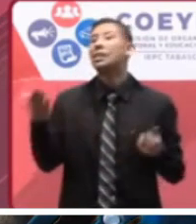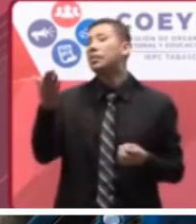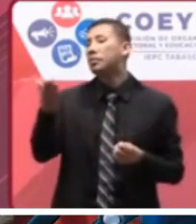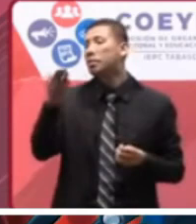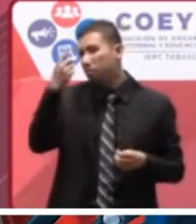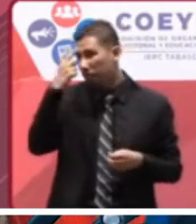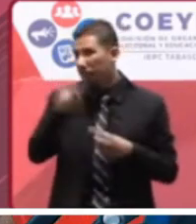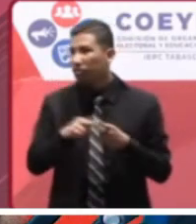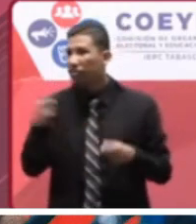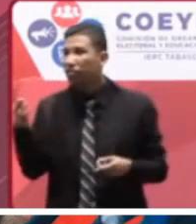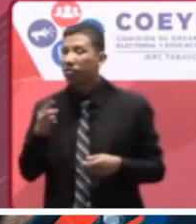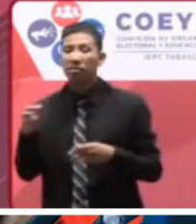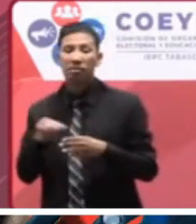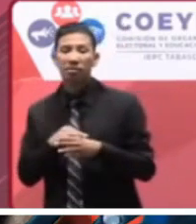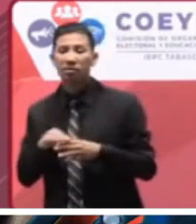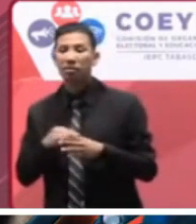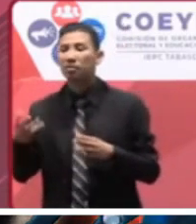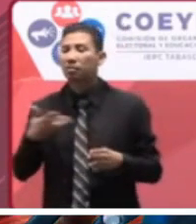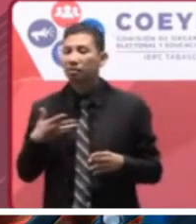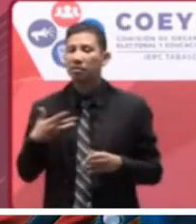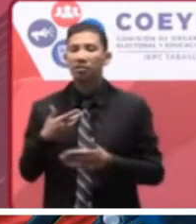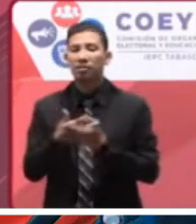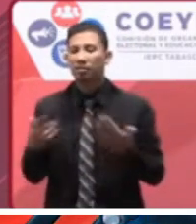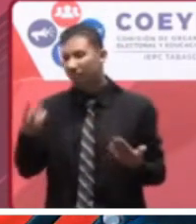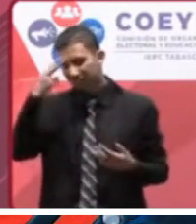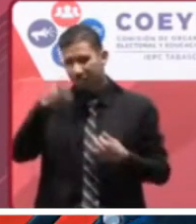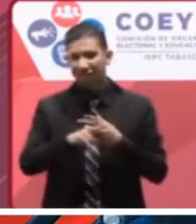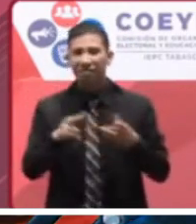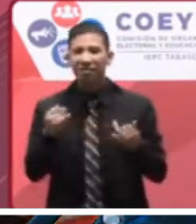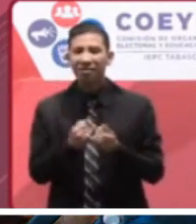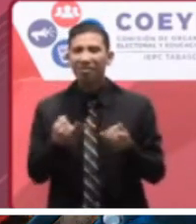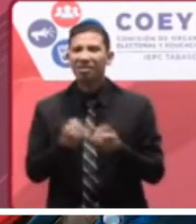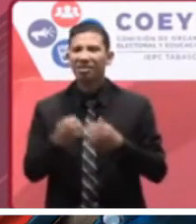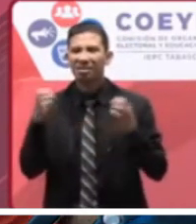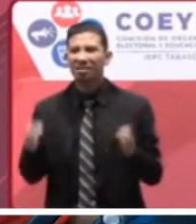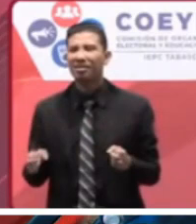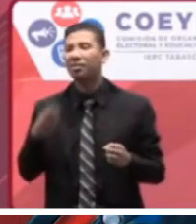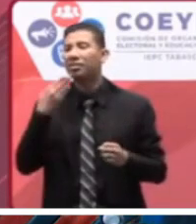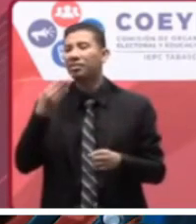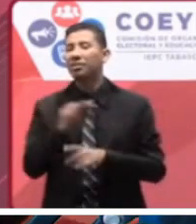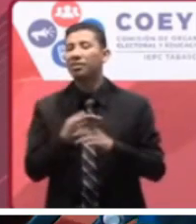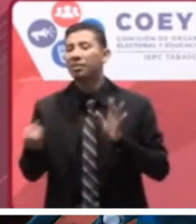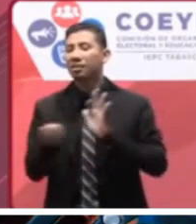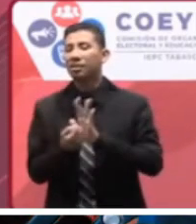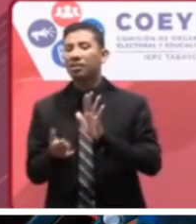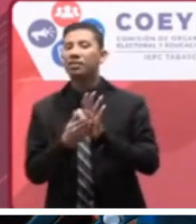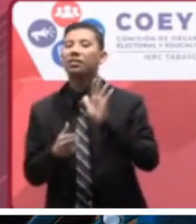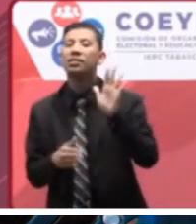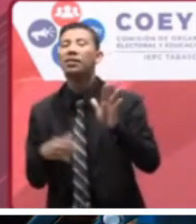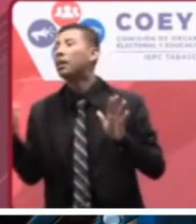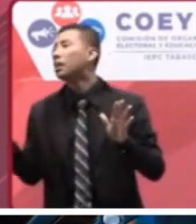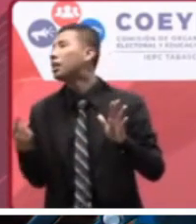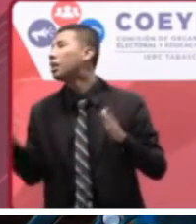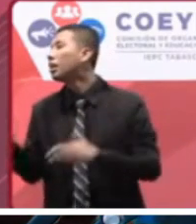para que Morena, con la que Morena pretendía constituirse en partido político. Y como presidente del INE soy yo el que entregué la constancia. Y desde que es con